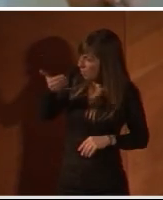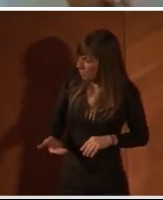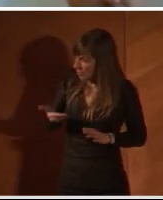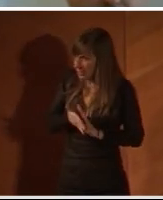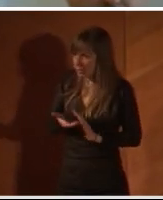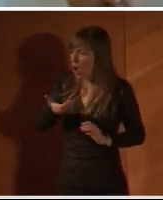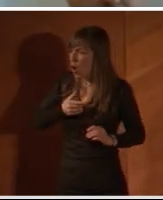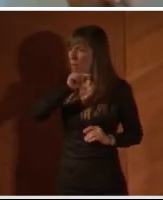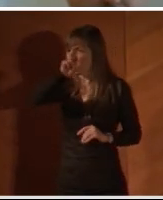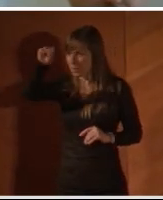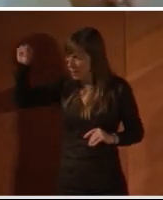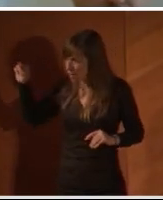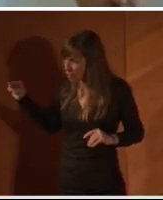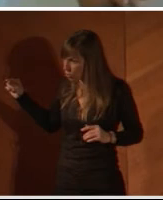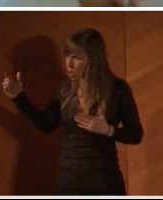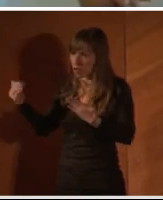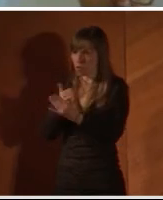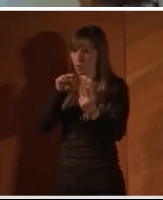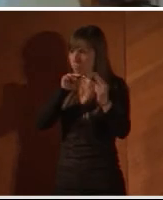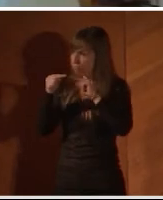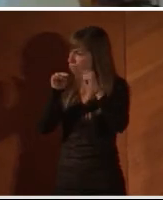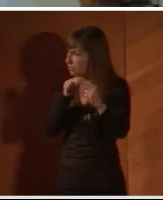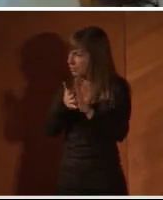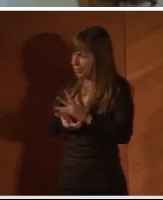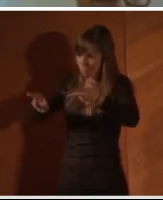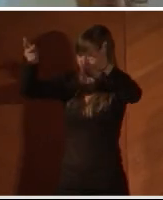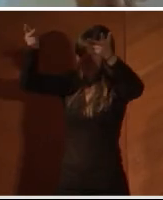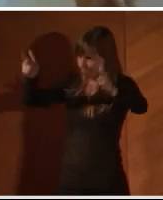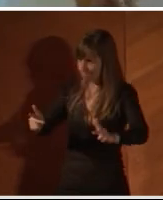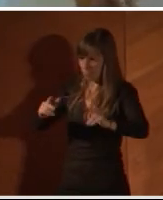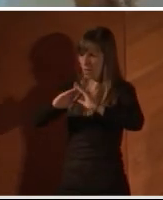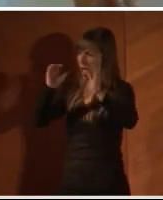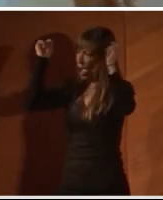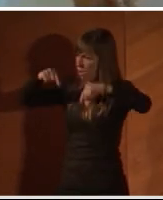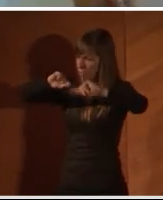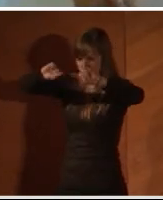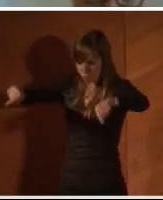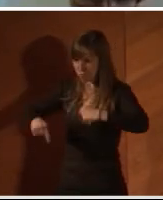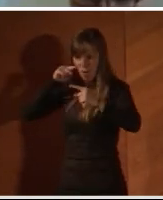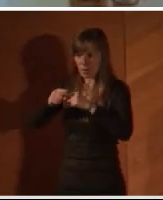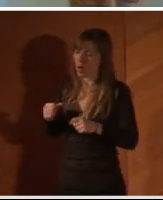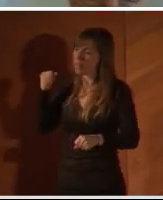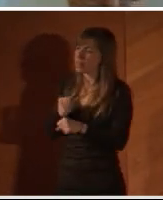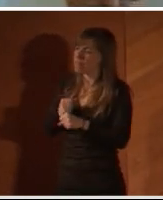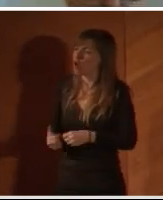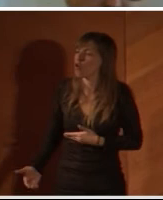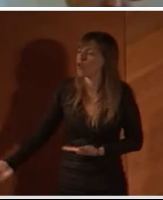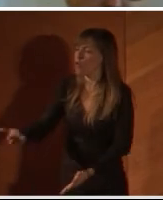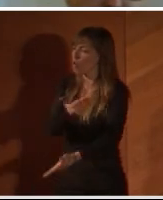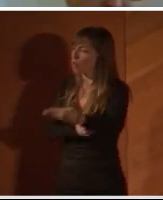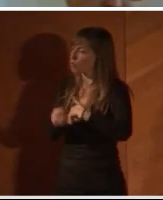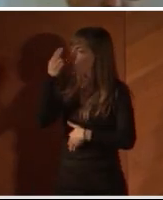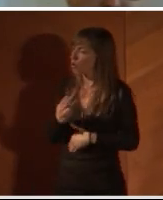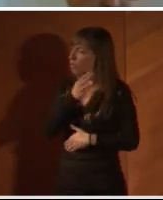municipios, tantos entes locales nos estemos sentando a firmar un acuerdo y un compromiso para trabajar conjuntamente para profundizar en la